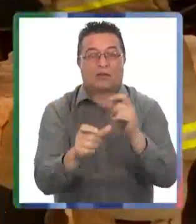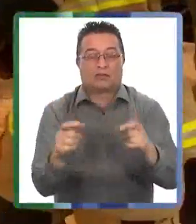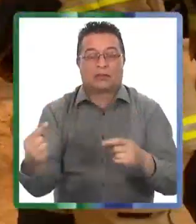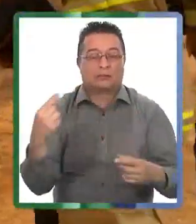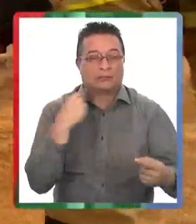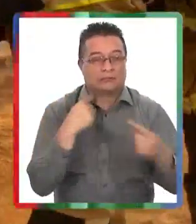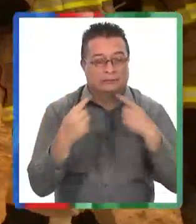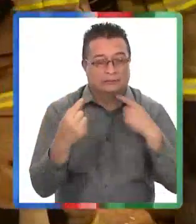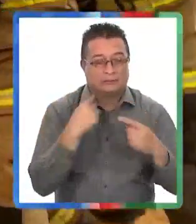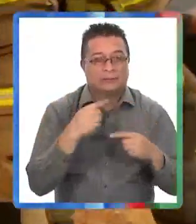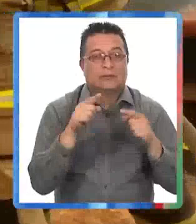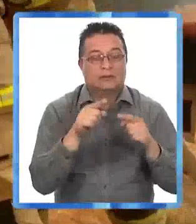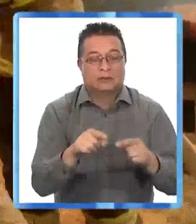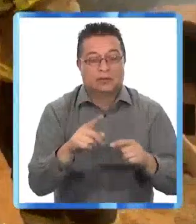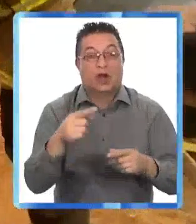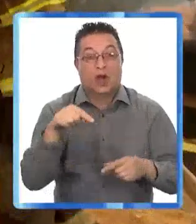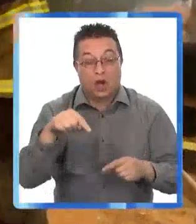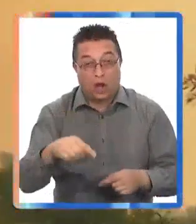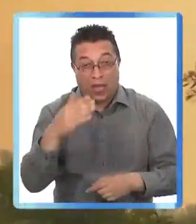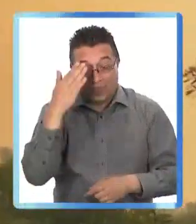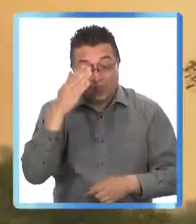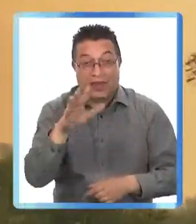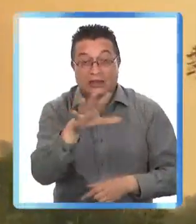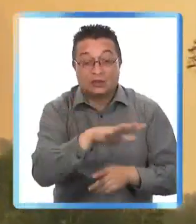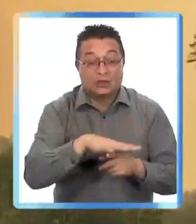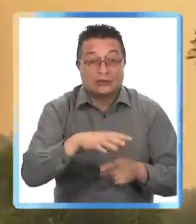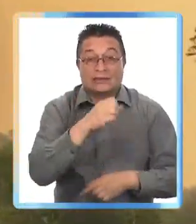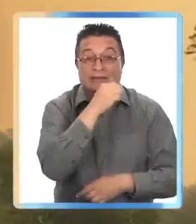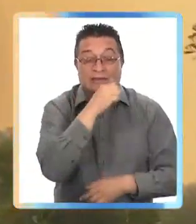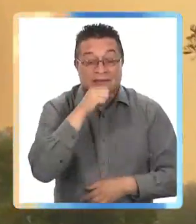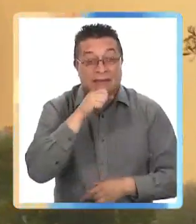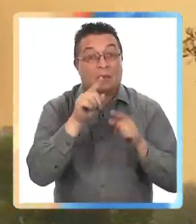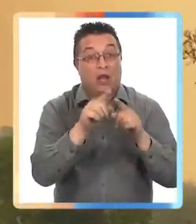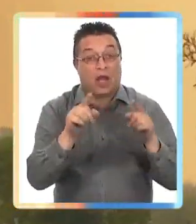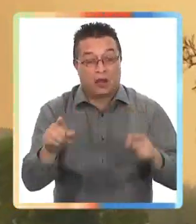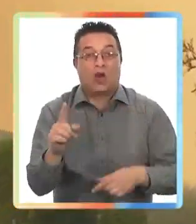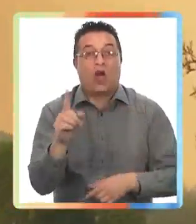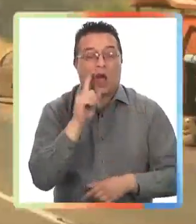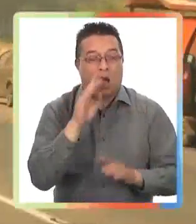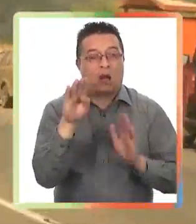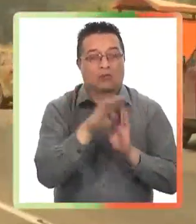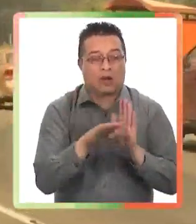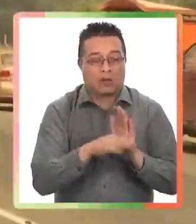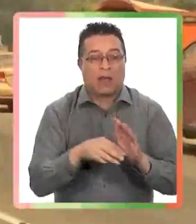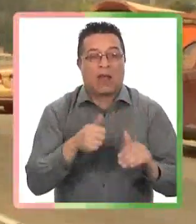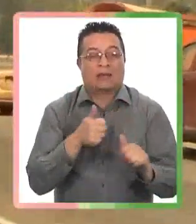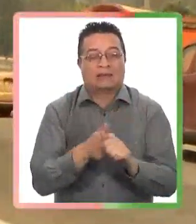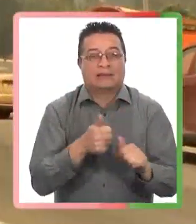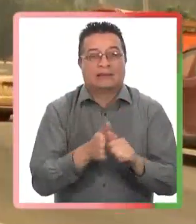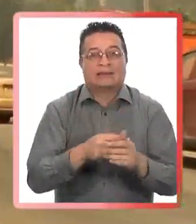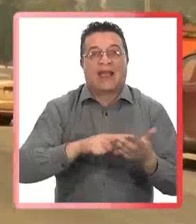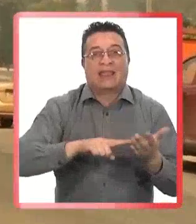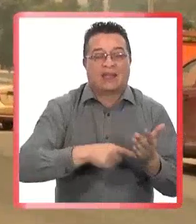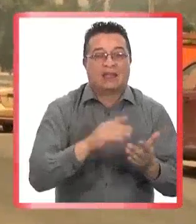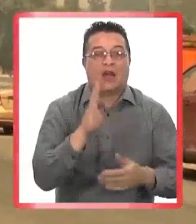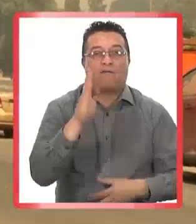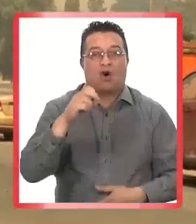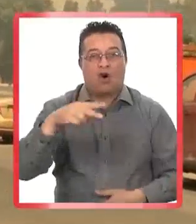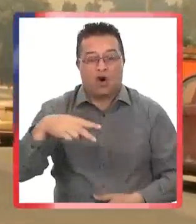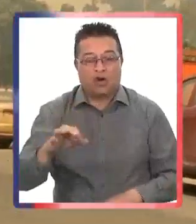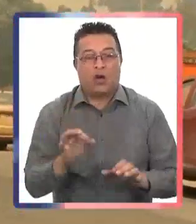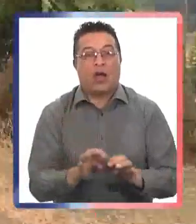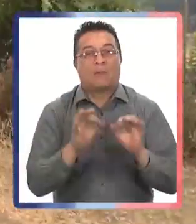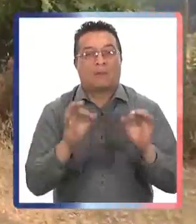afectadas hoy día por la situación de sequía, y para ellos existen programas de asistencia técnica, bonos específicos a través del